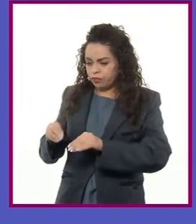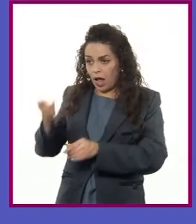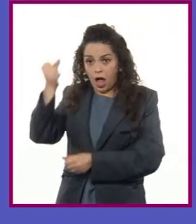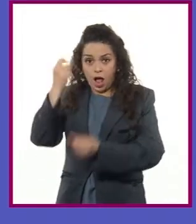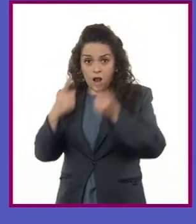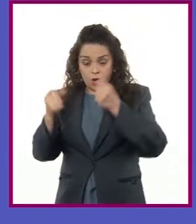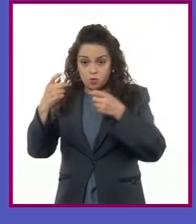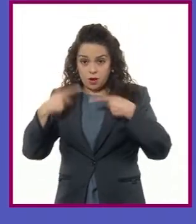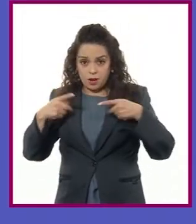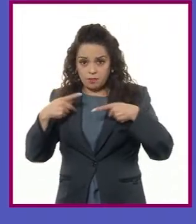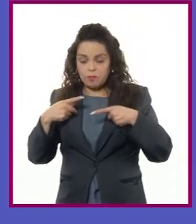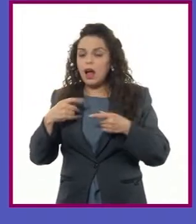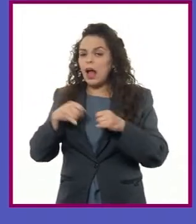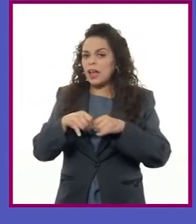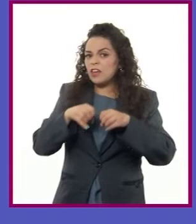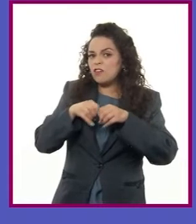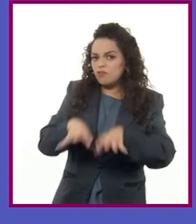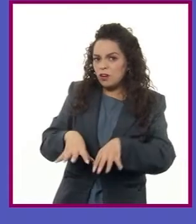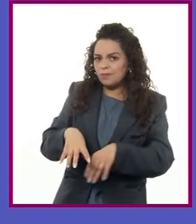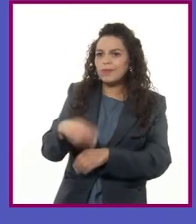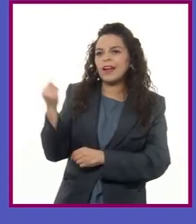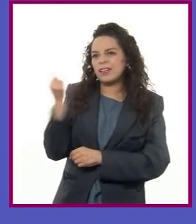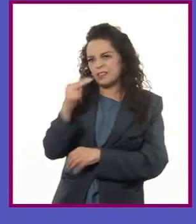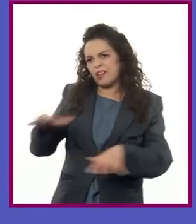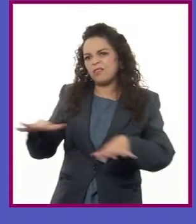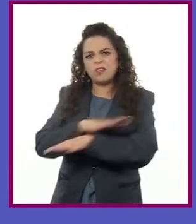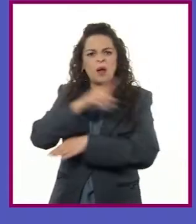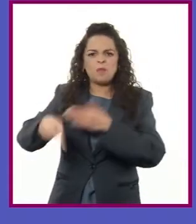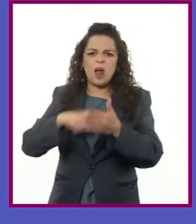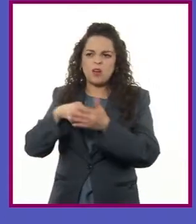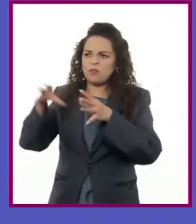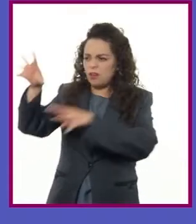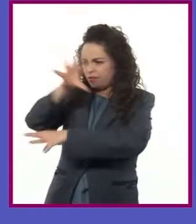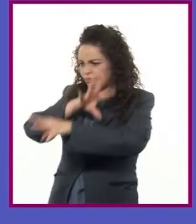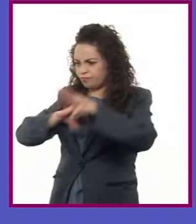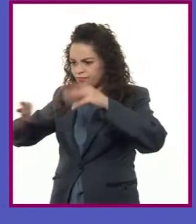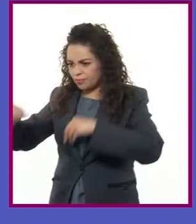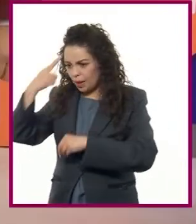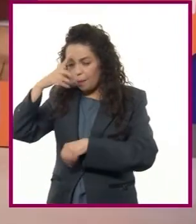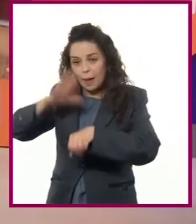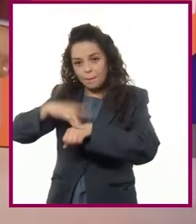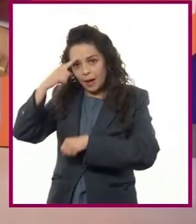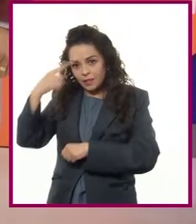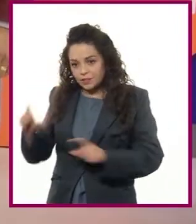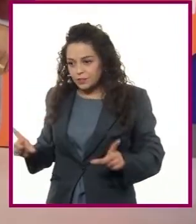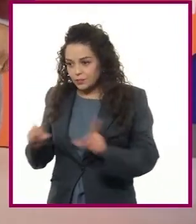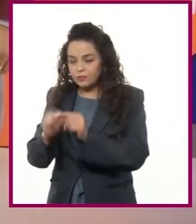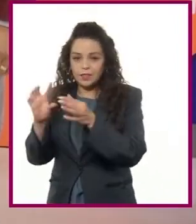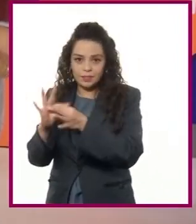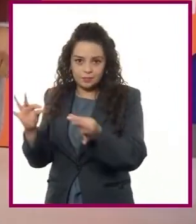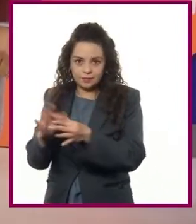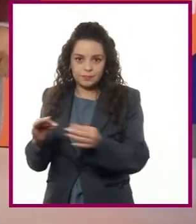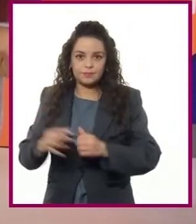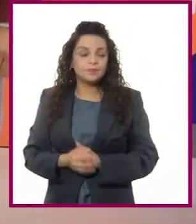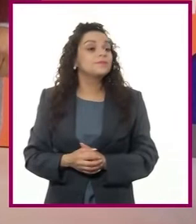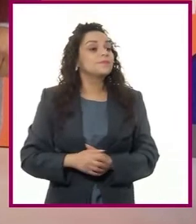algunos cierta información deba cambiarse de lugar para decirlo de manera más sencilla. ¿Y qué otros aspectos tenemos que saber de la